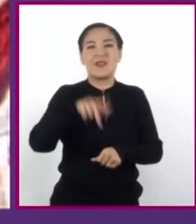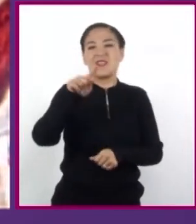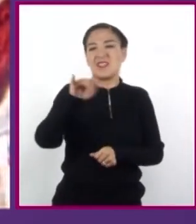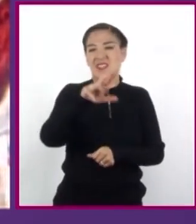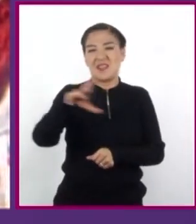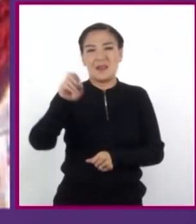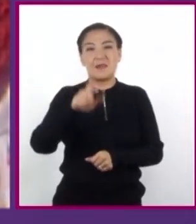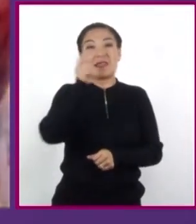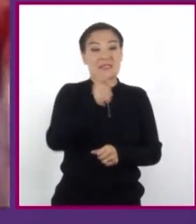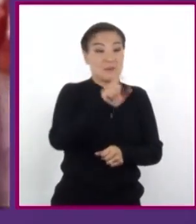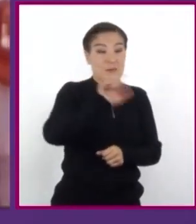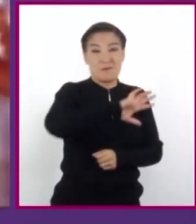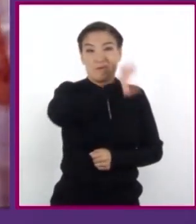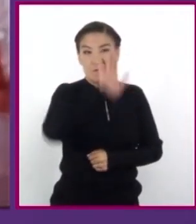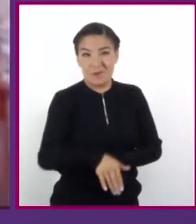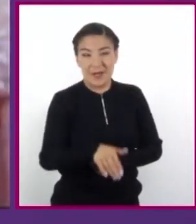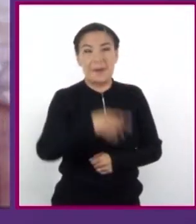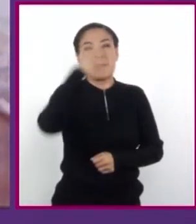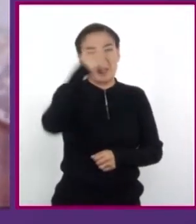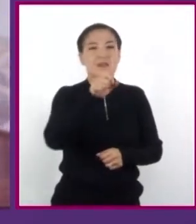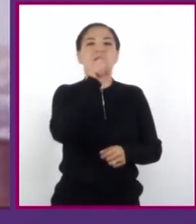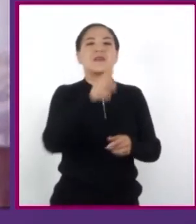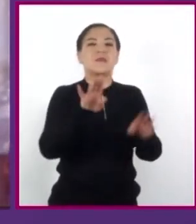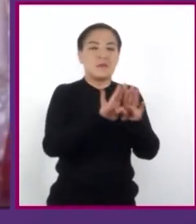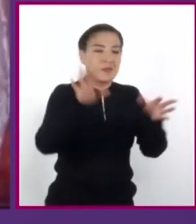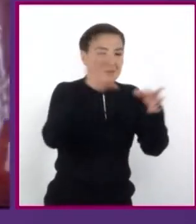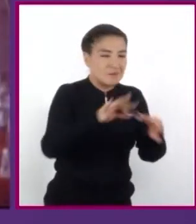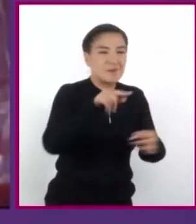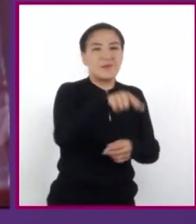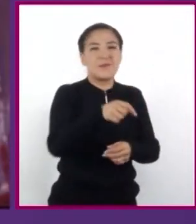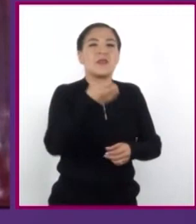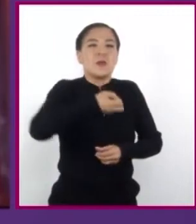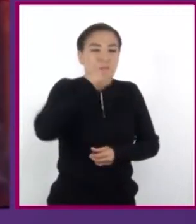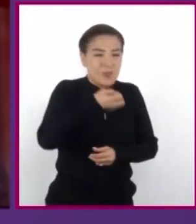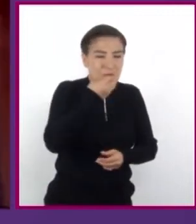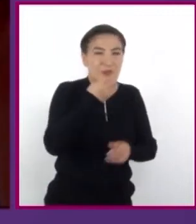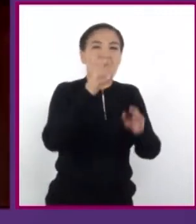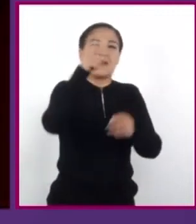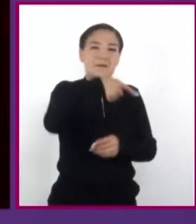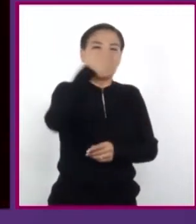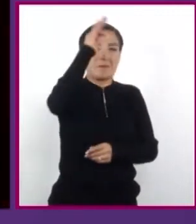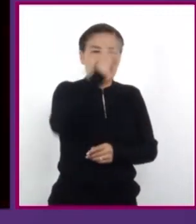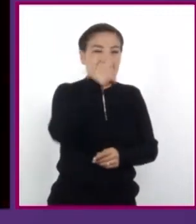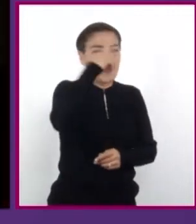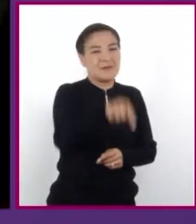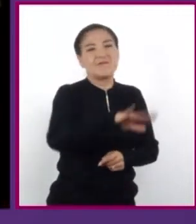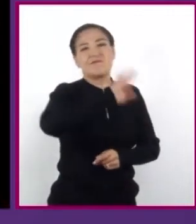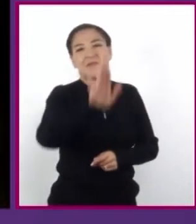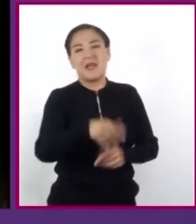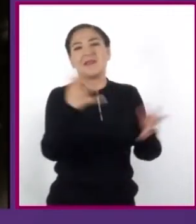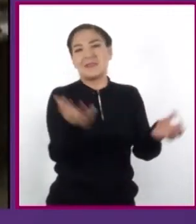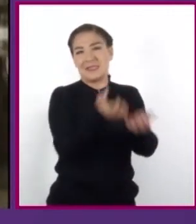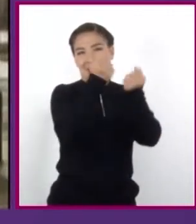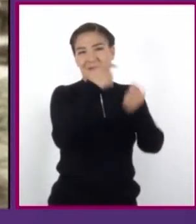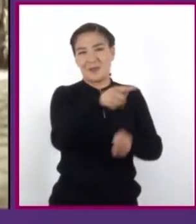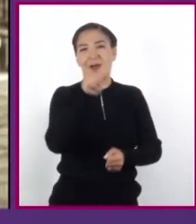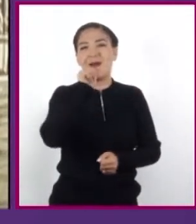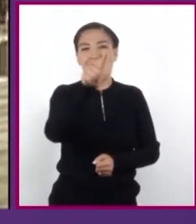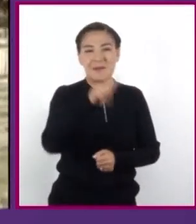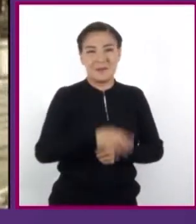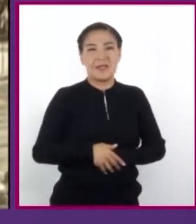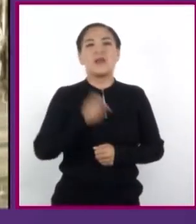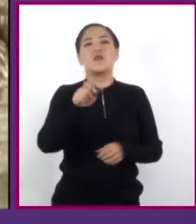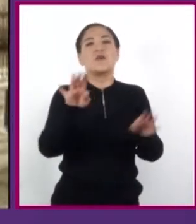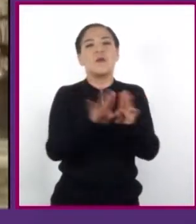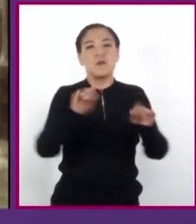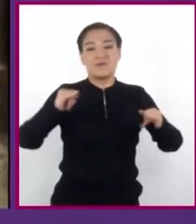el momento de la muerte y bienes espirituales como rezos y misas para la salvación del alma. Con excepción de la universidad y